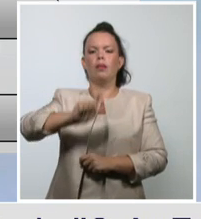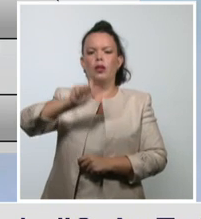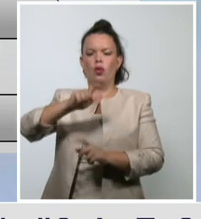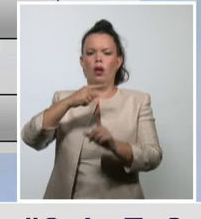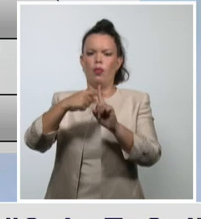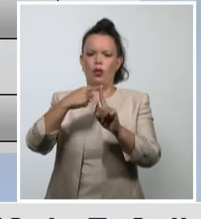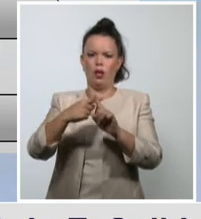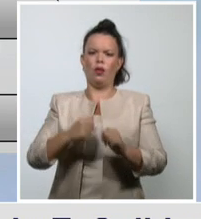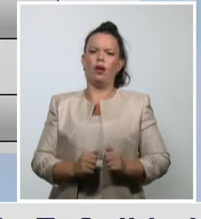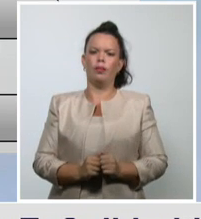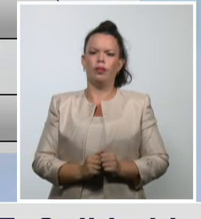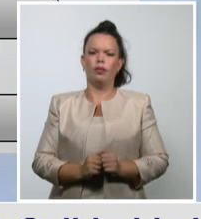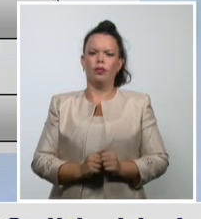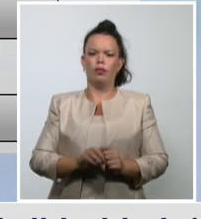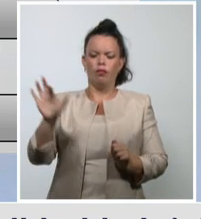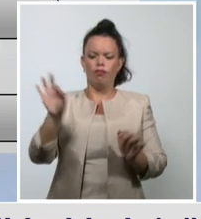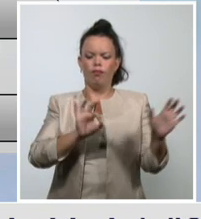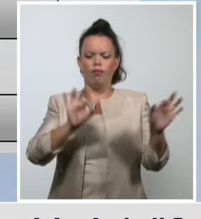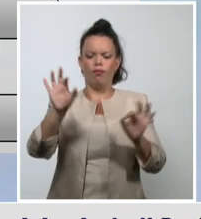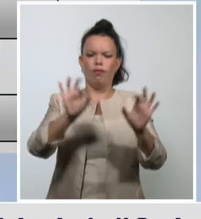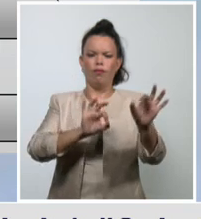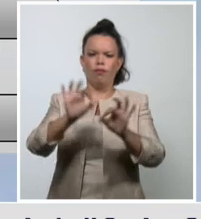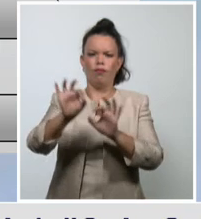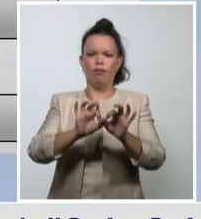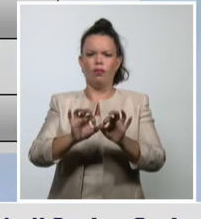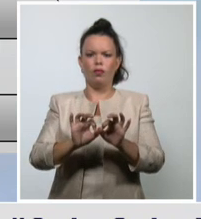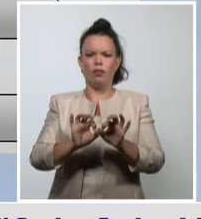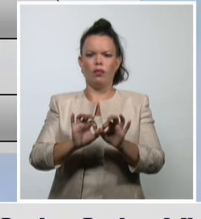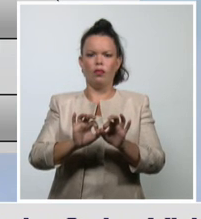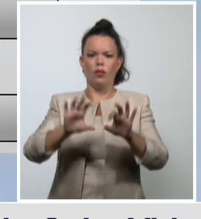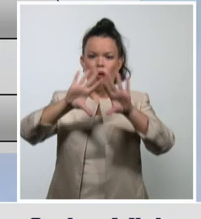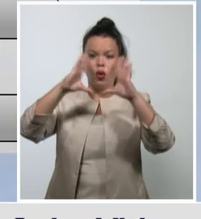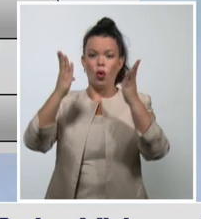ya se acumulan un total de